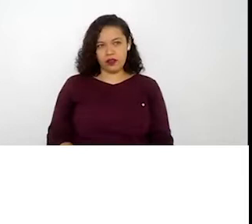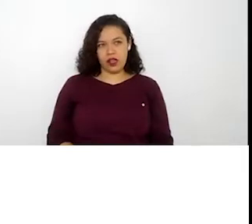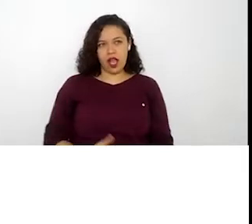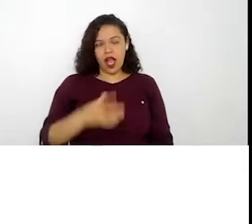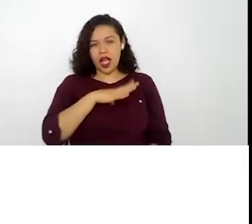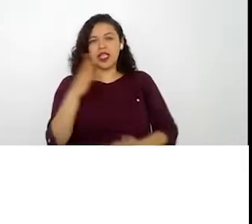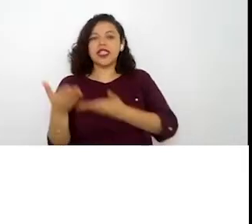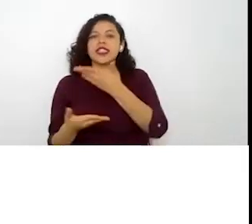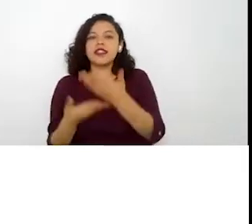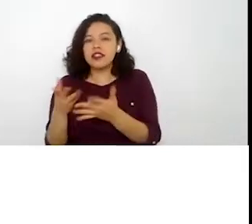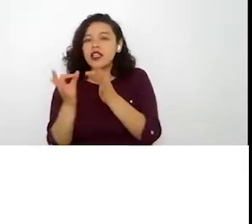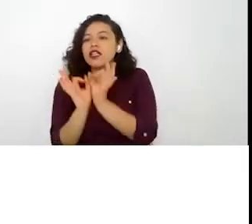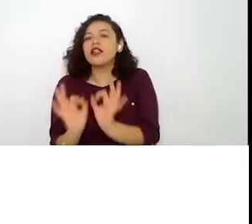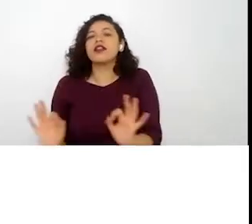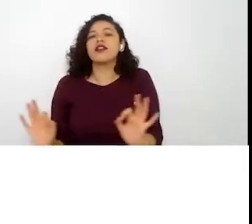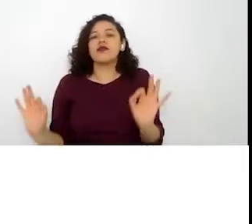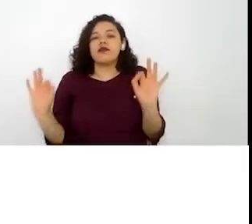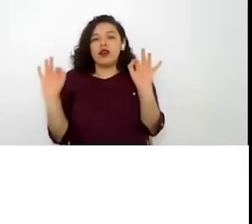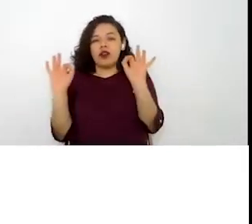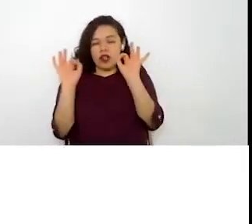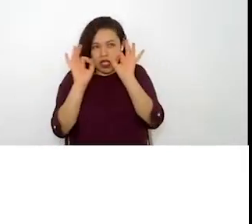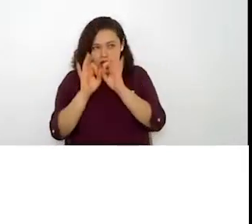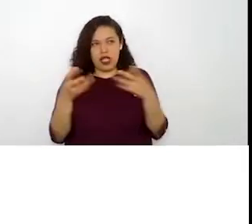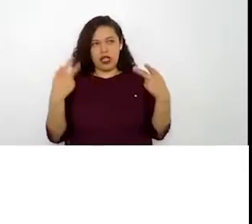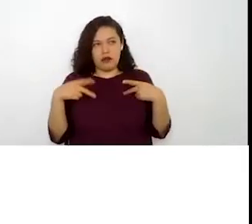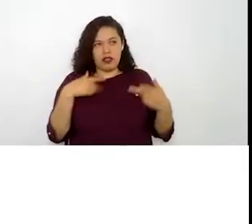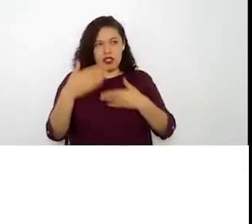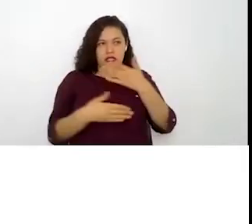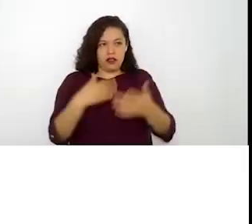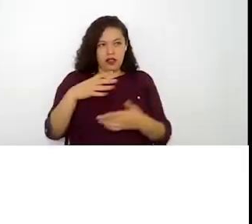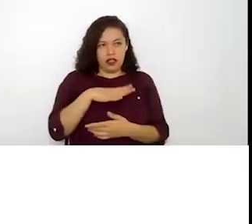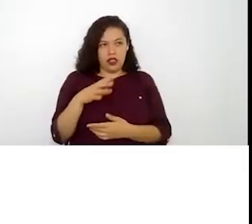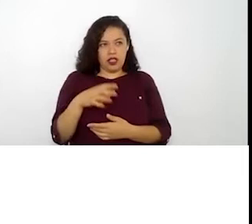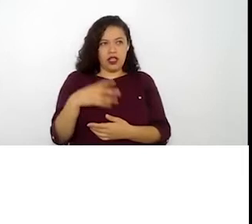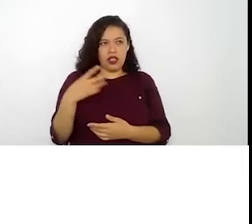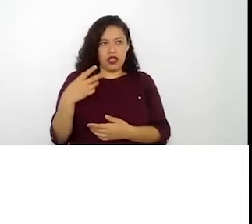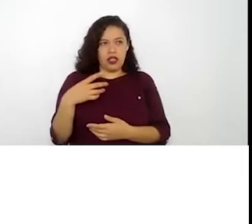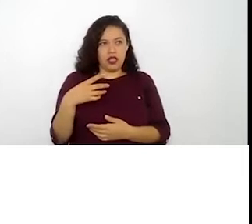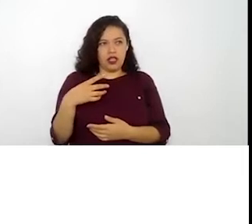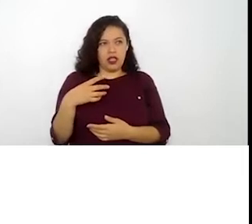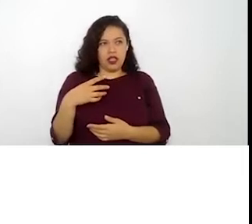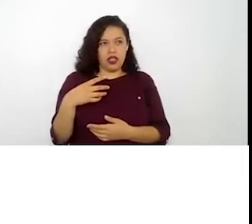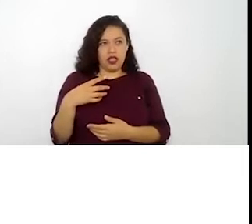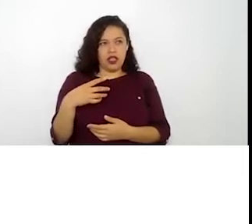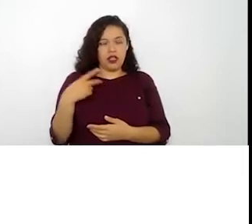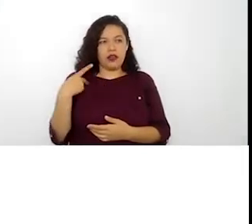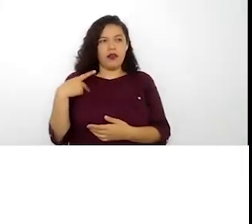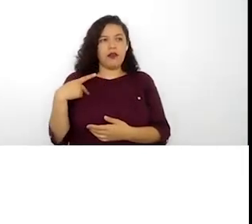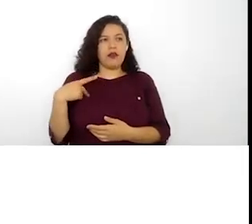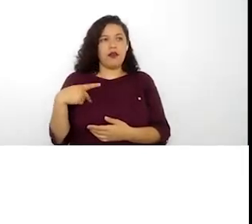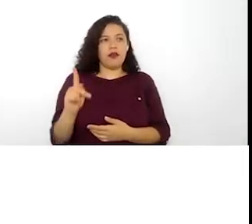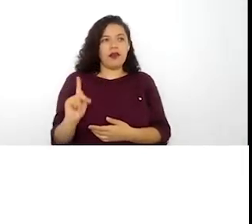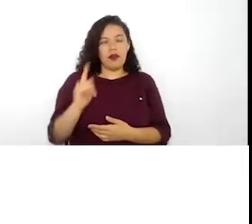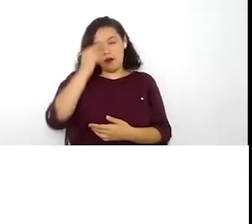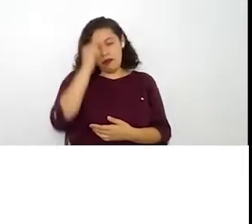es importante tiene un servicio que la población necesita sin embargo por cuestiones de nuestro propio